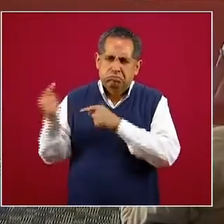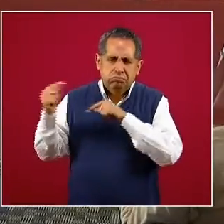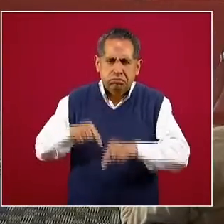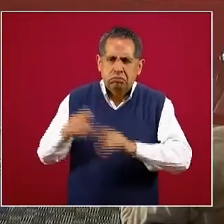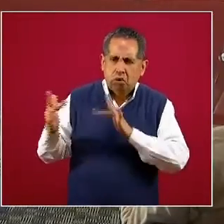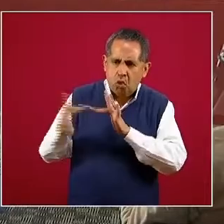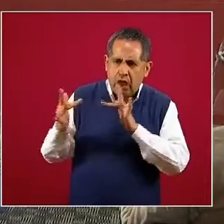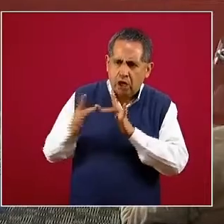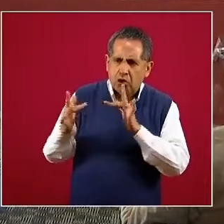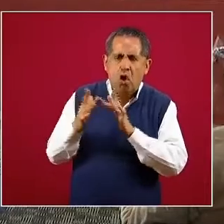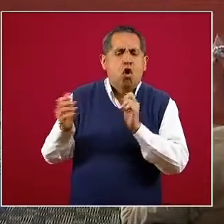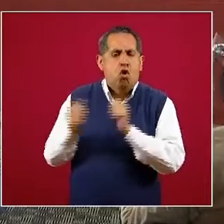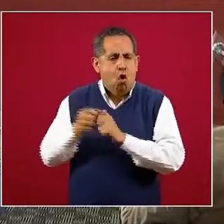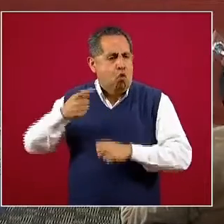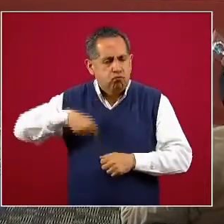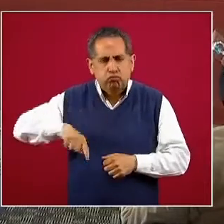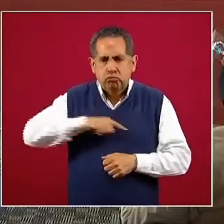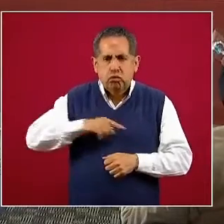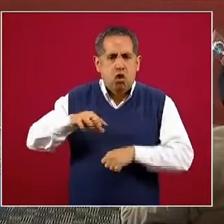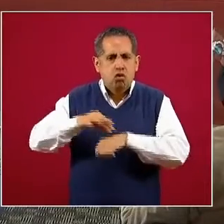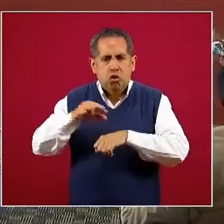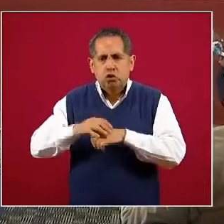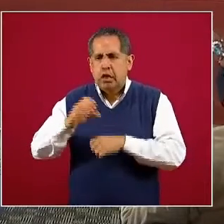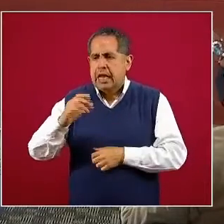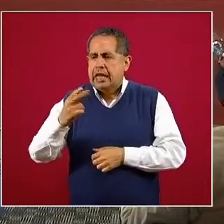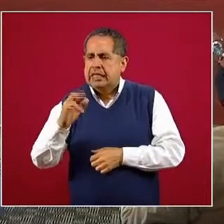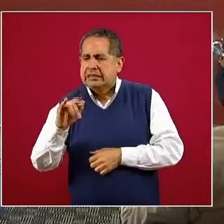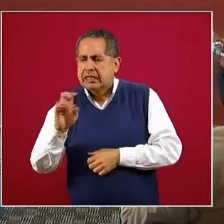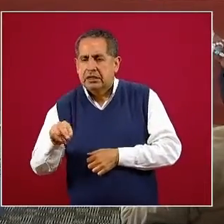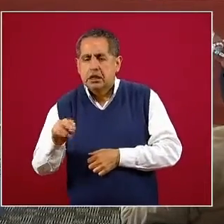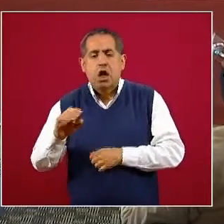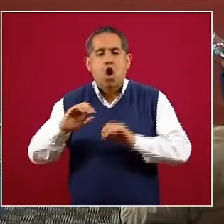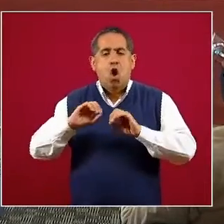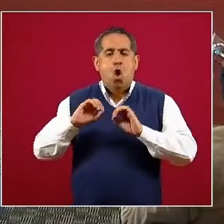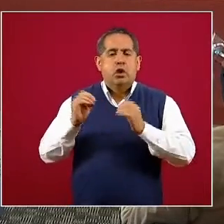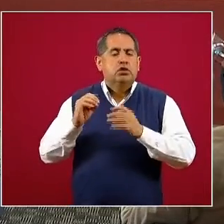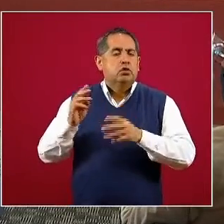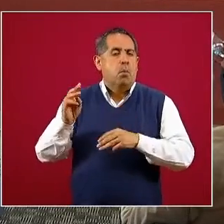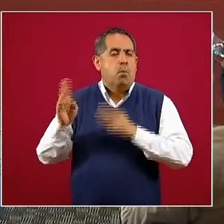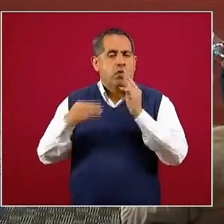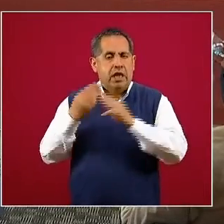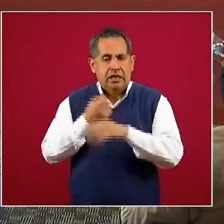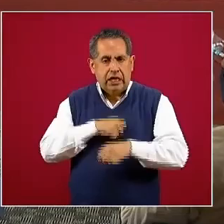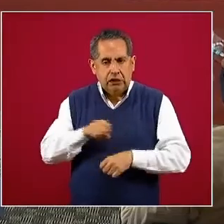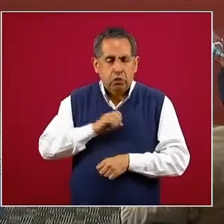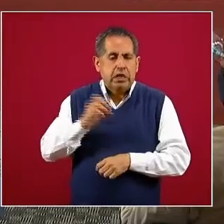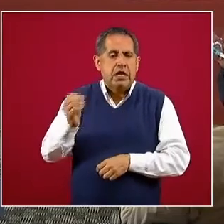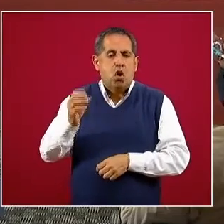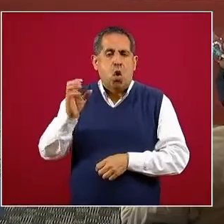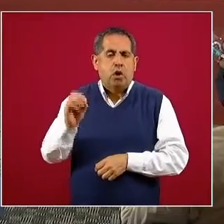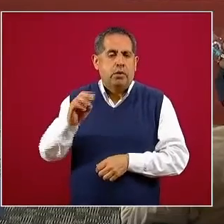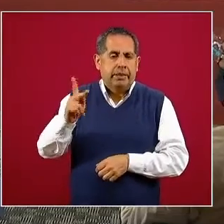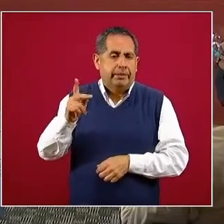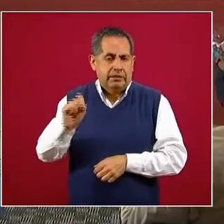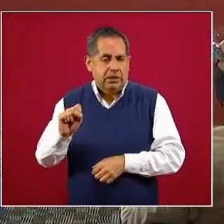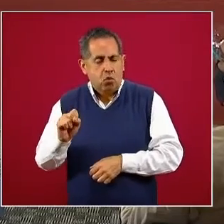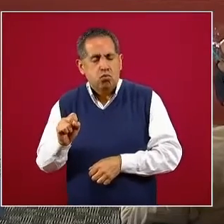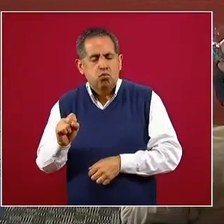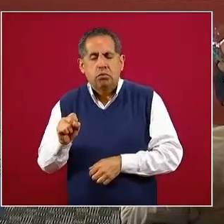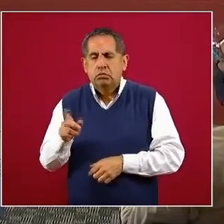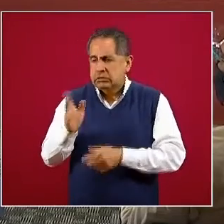de los núcleos, pero el siguiente paso que hemos acordado con el doctor López-Gatell es la transmisión de cápsulas